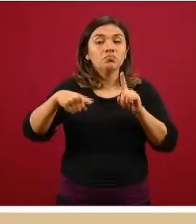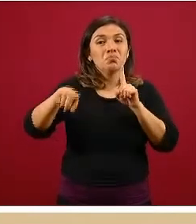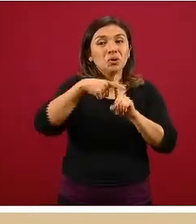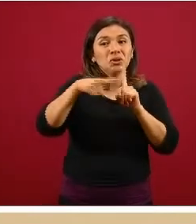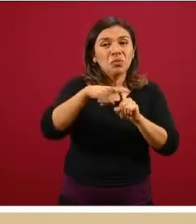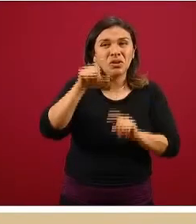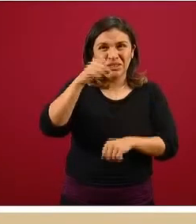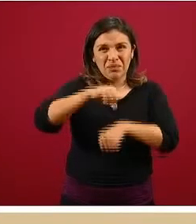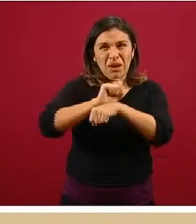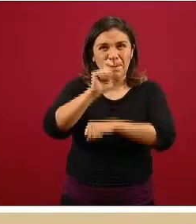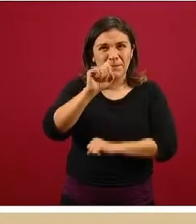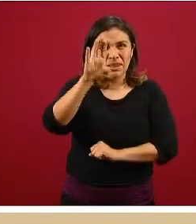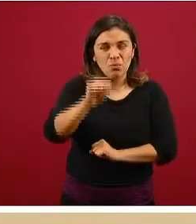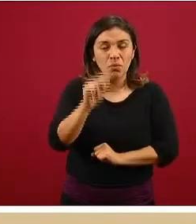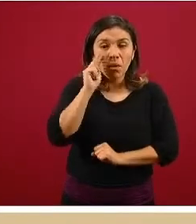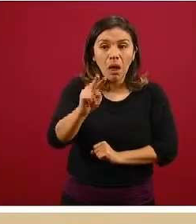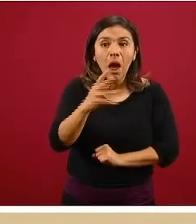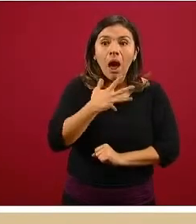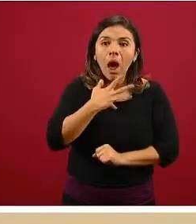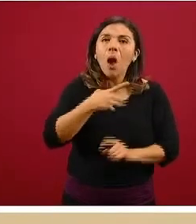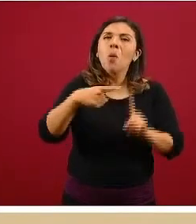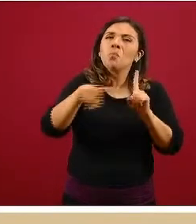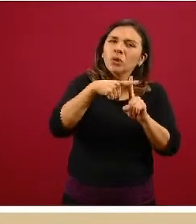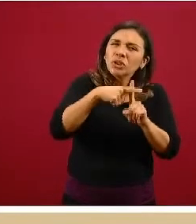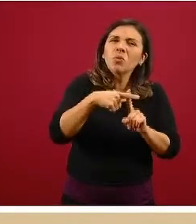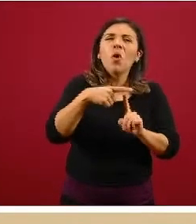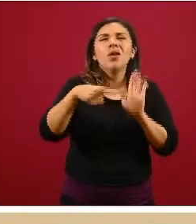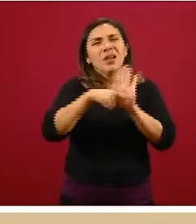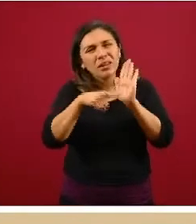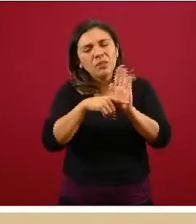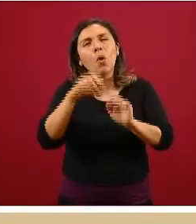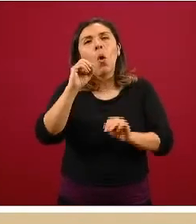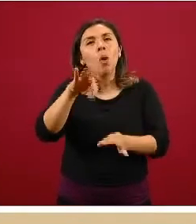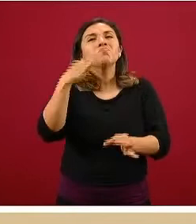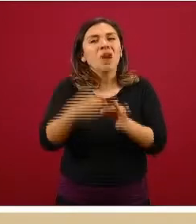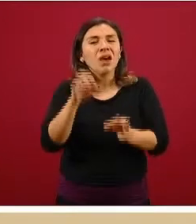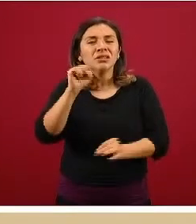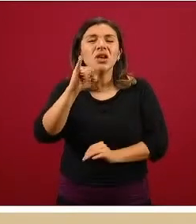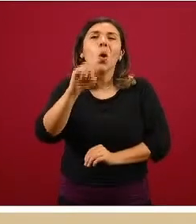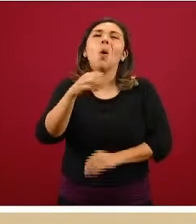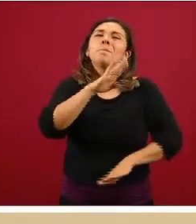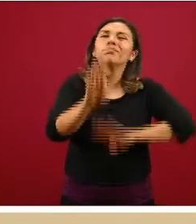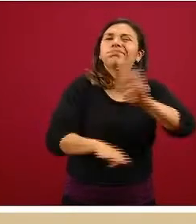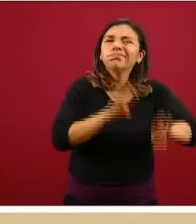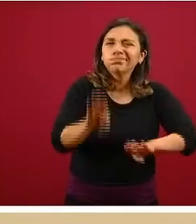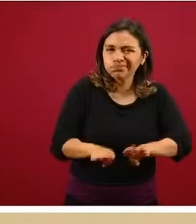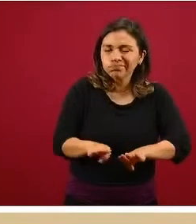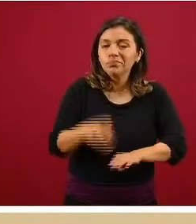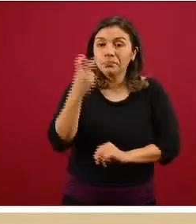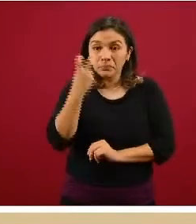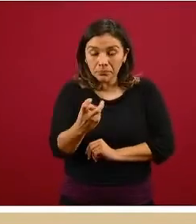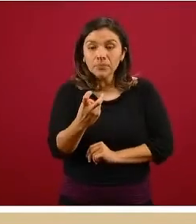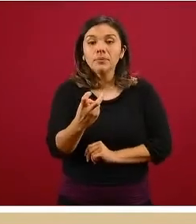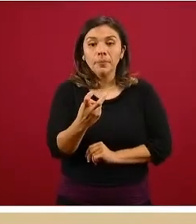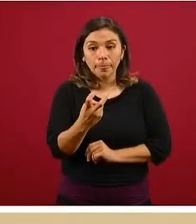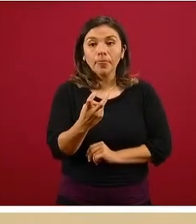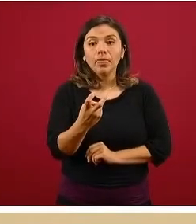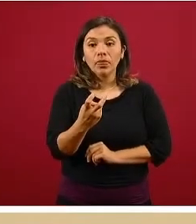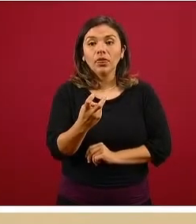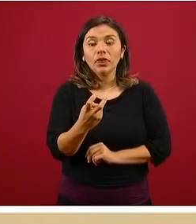negativos, sospechosos, confirmados o que lamentablemente hayan fallecido. Es